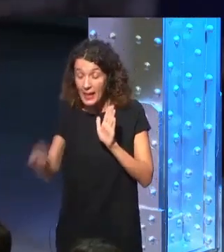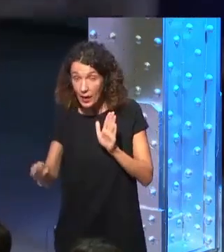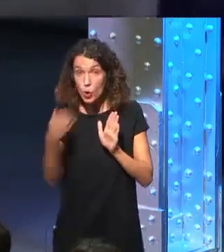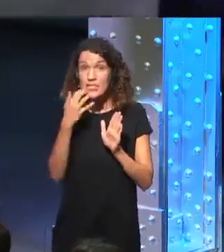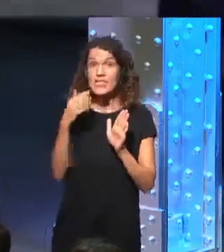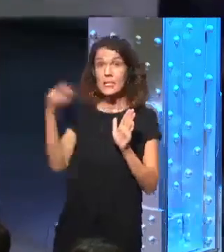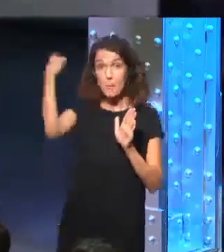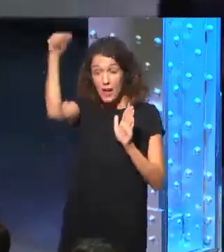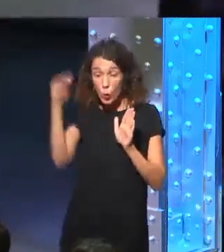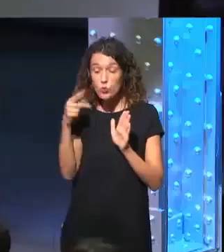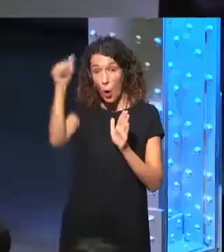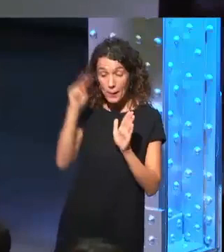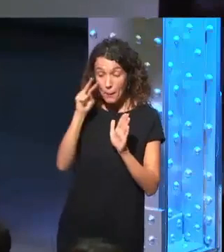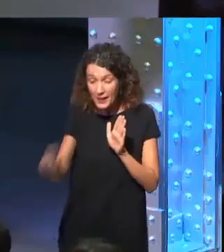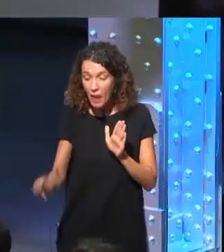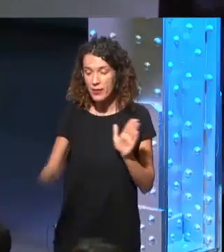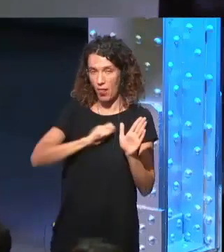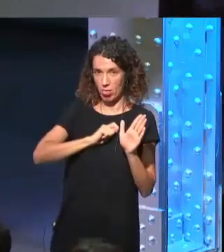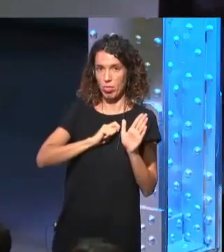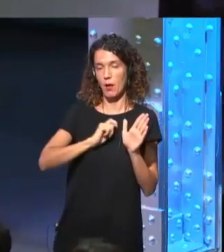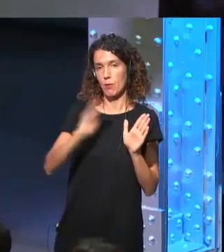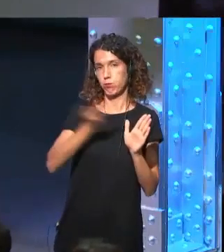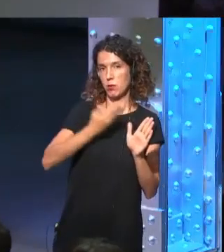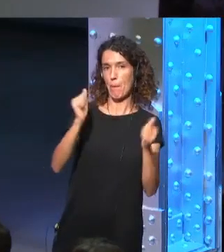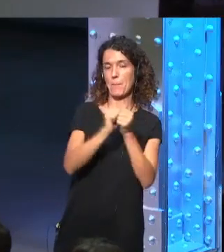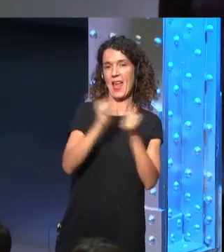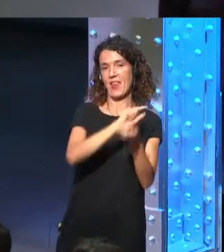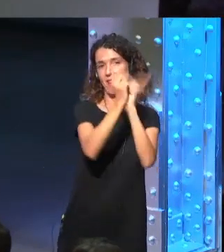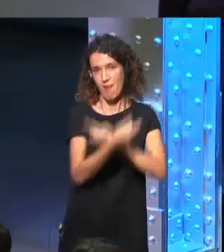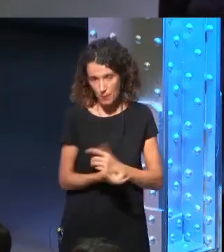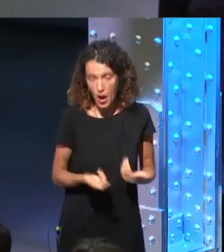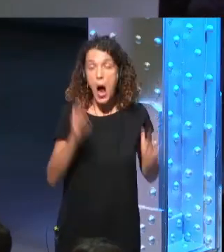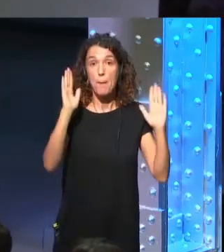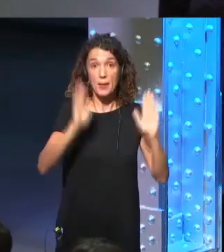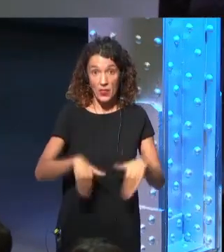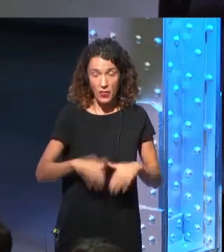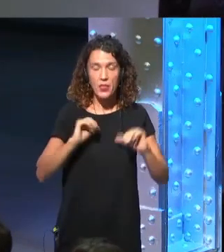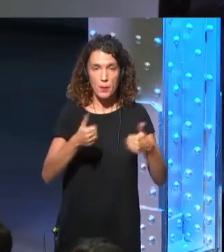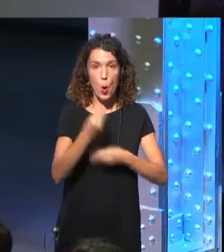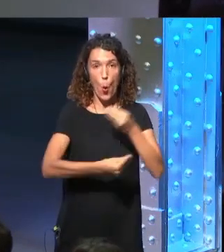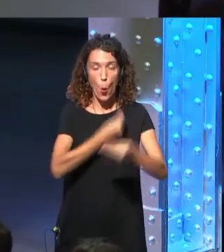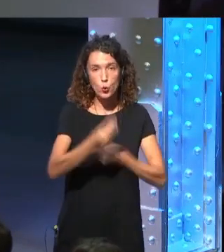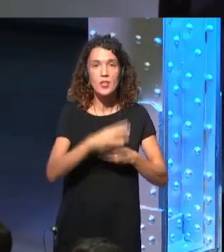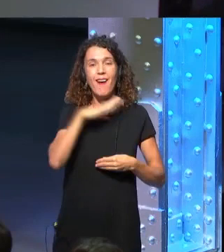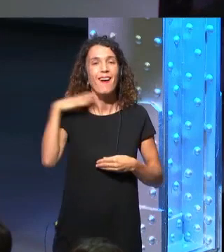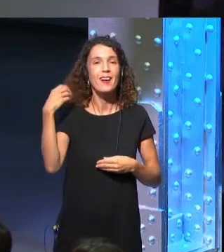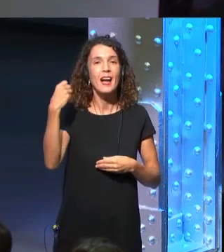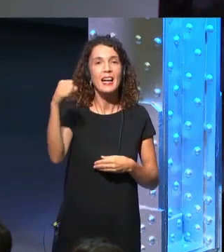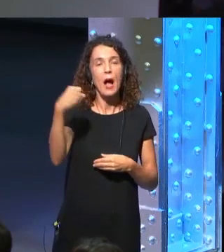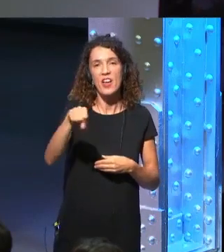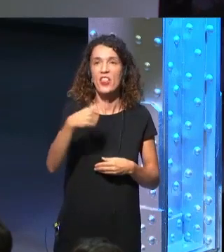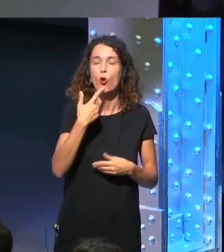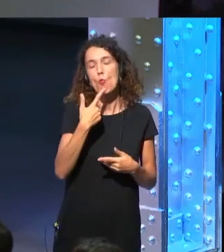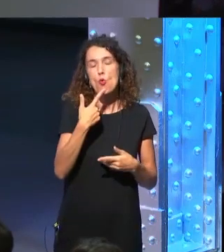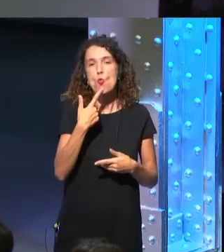si hubiera mirado a Medusa se habría convertido en piedra. Al principio él utilizó la cabeza como